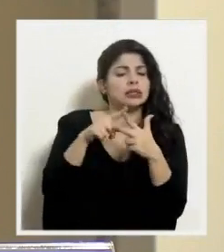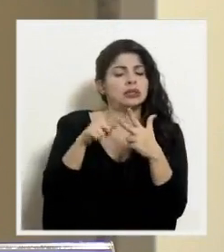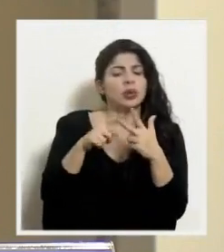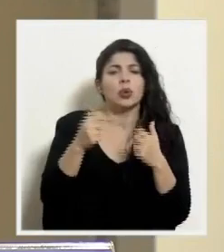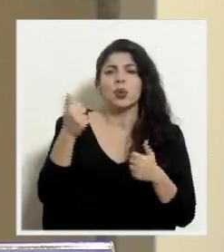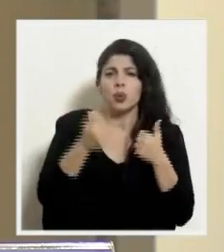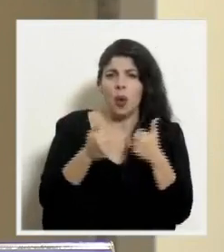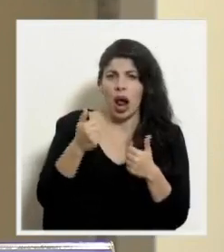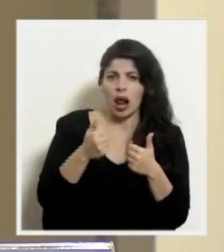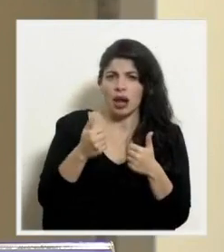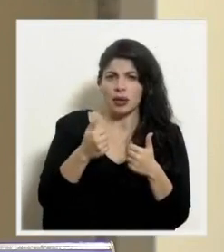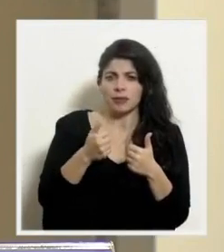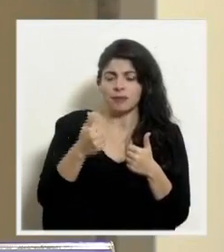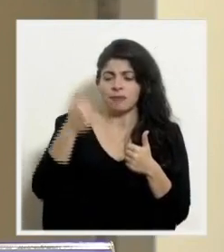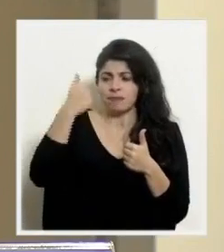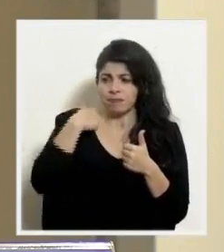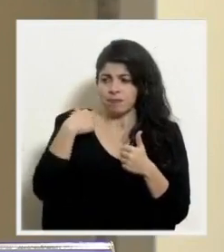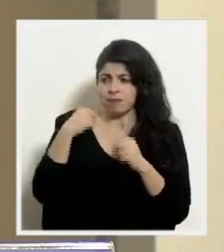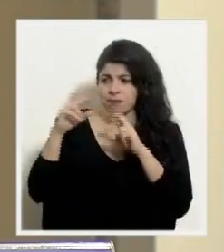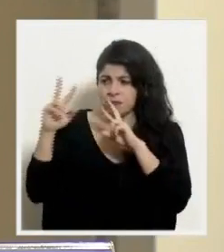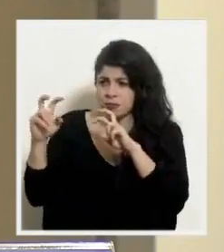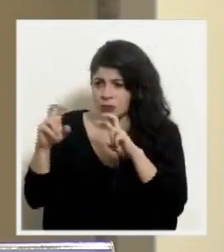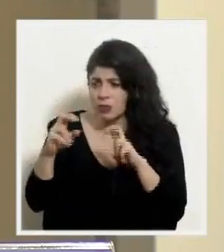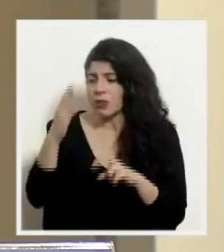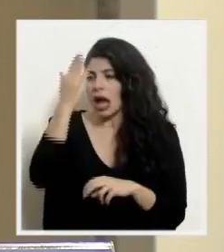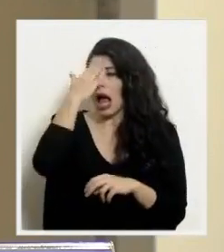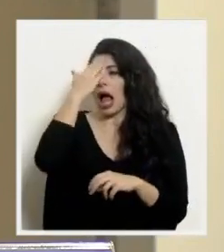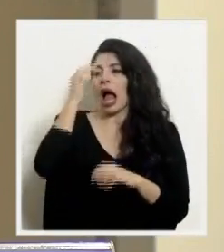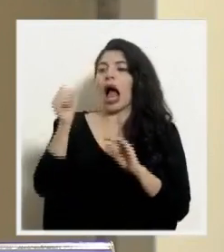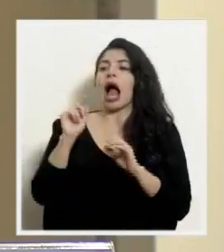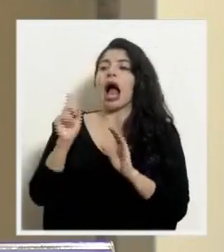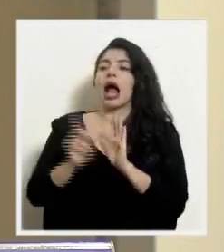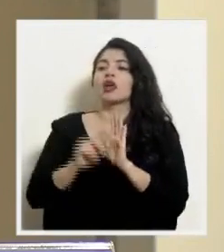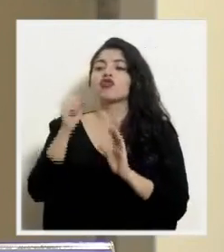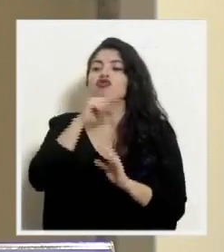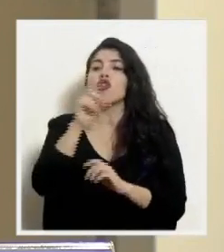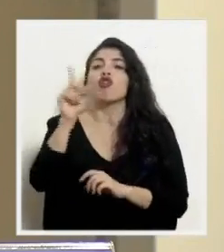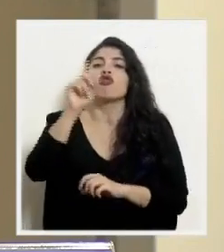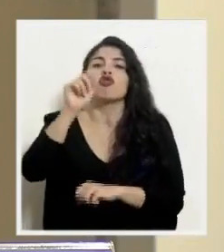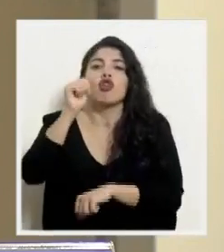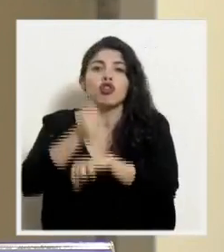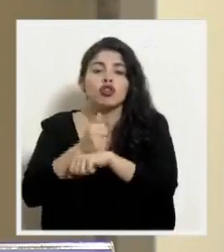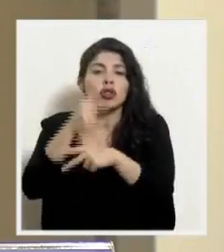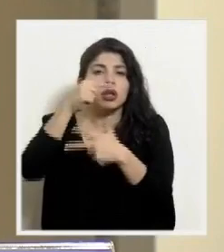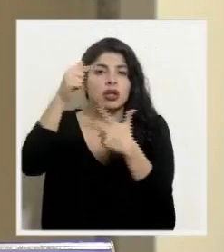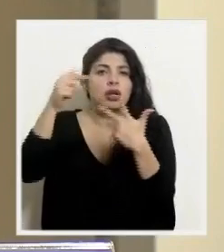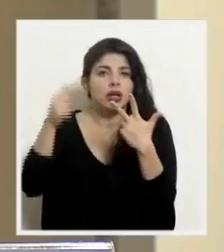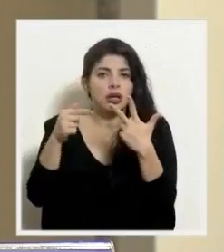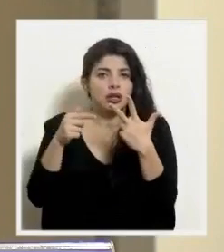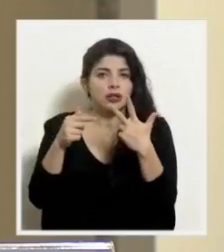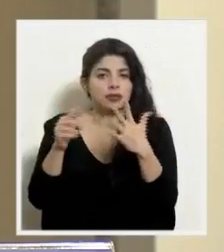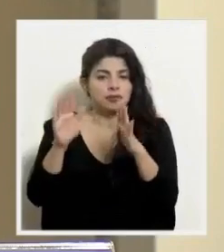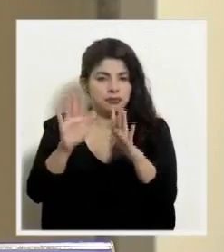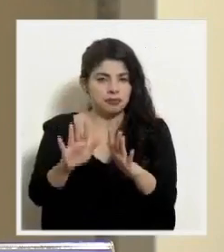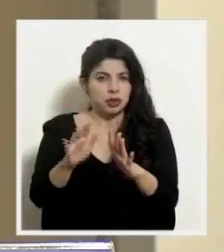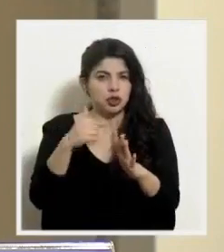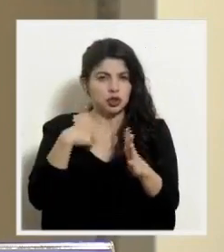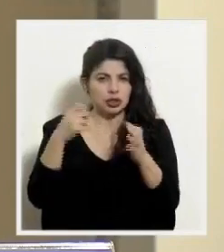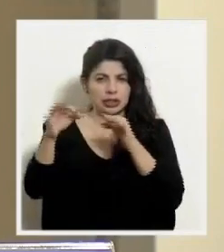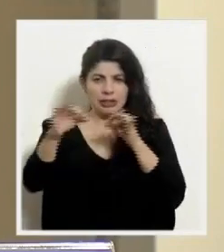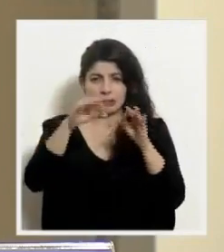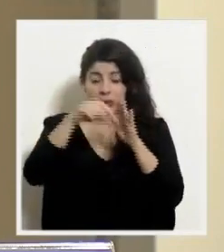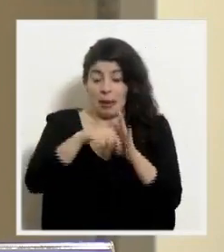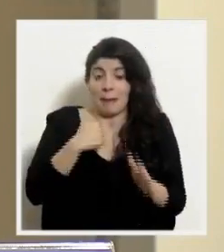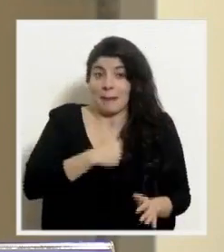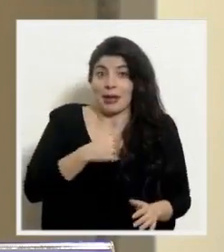ahí, podemos precisar dónde es que se requiere la alerta roja. Y aquí yo quiero ser muy detallado en esto,